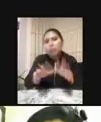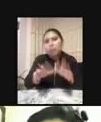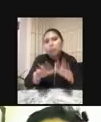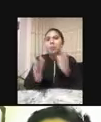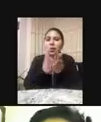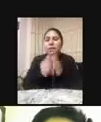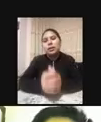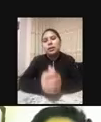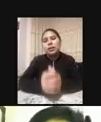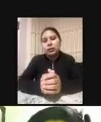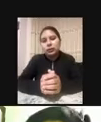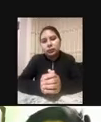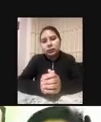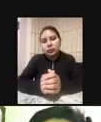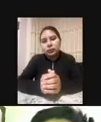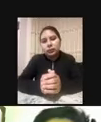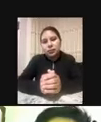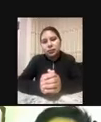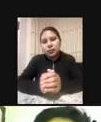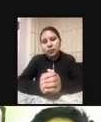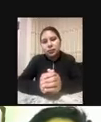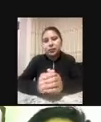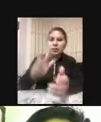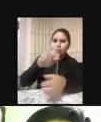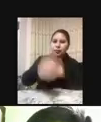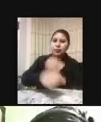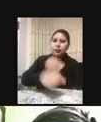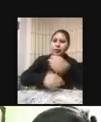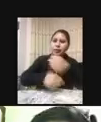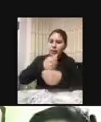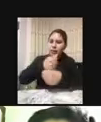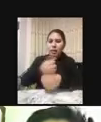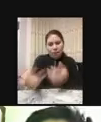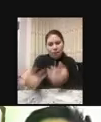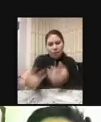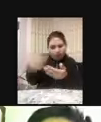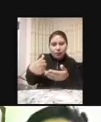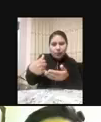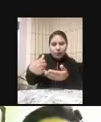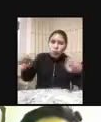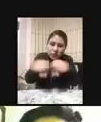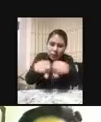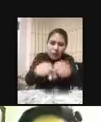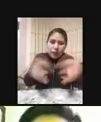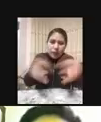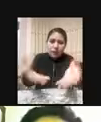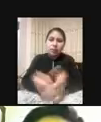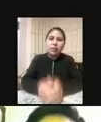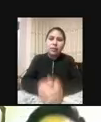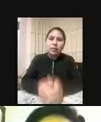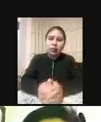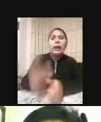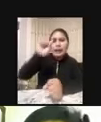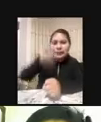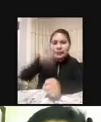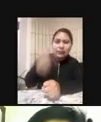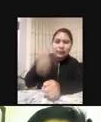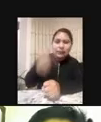sea, si yo le digo, Margarita, a los 3 añitos, pásame tu zapato, que ella haga caso. Si ella entiende, esto es algo bueno, quiere decir